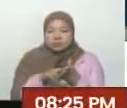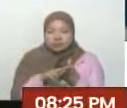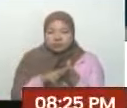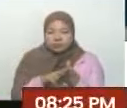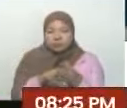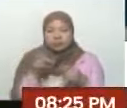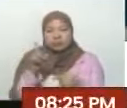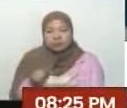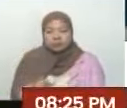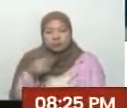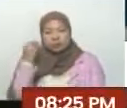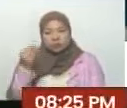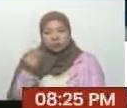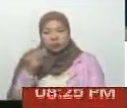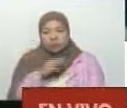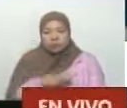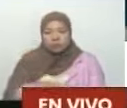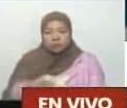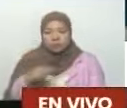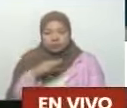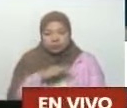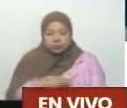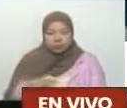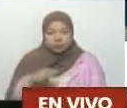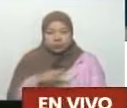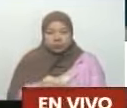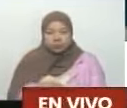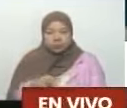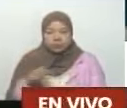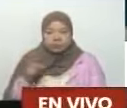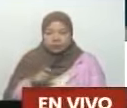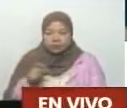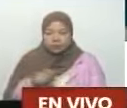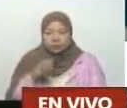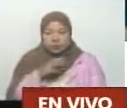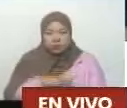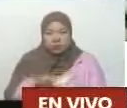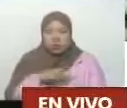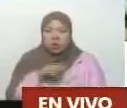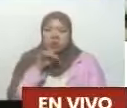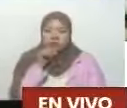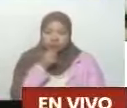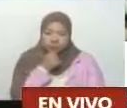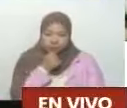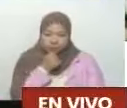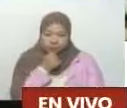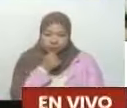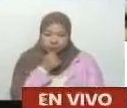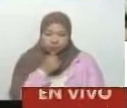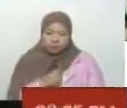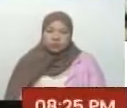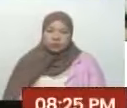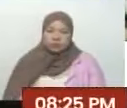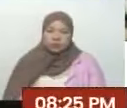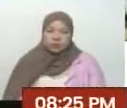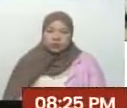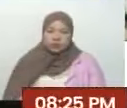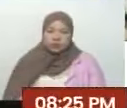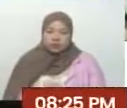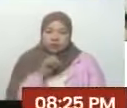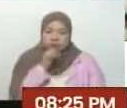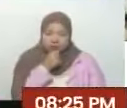Y también creé el ministerio, creí necesario crear un ministerio para nuestros adultos mayores,